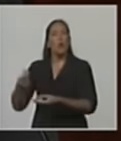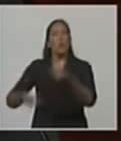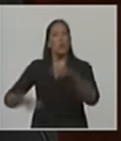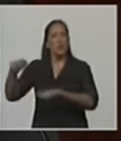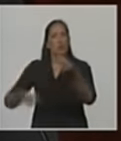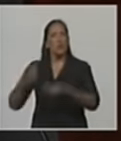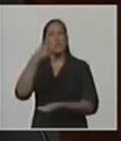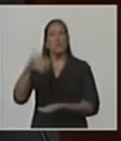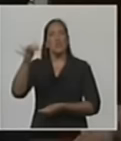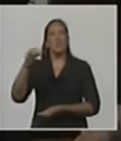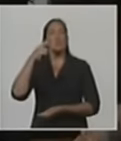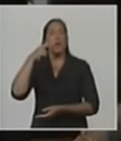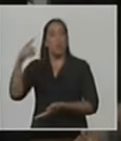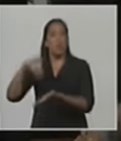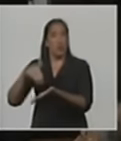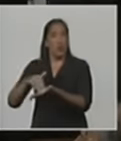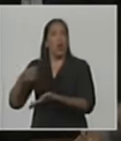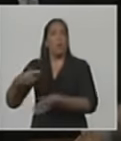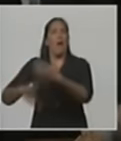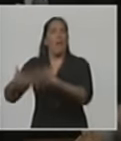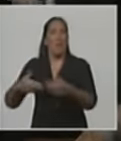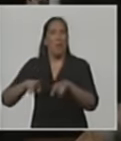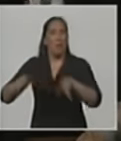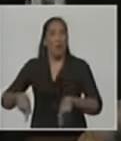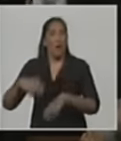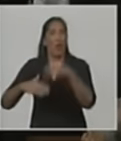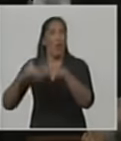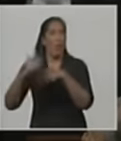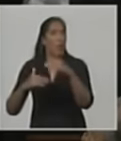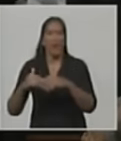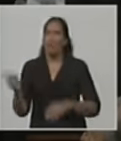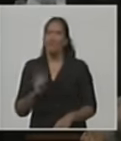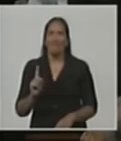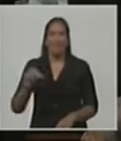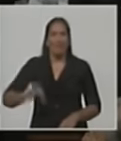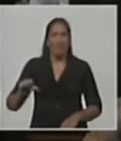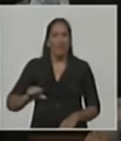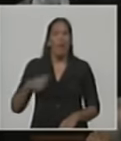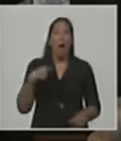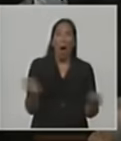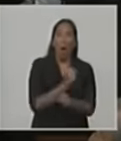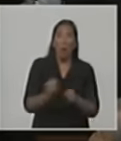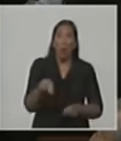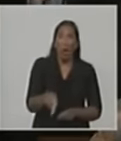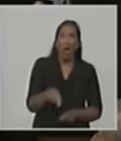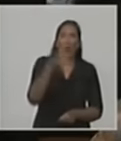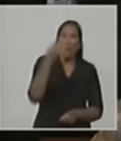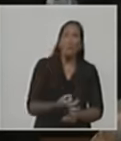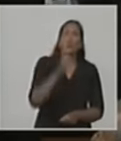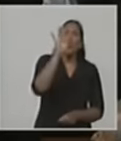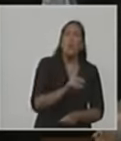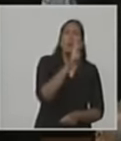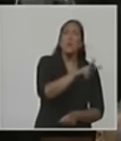millones de pesos para avanzar con esos planes de obras. Pero no, el presupuesto nacional aprobado tiene tan solo 22